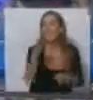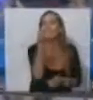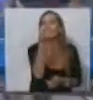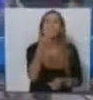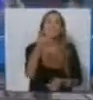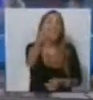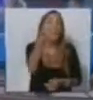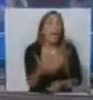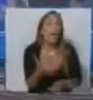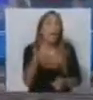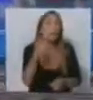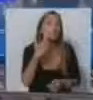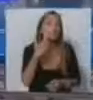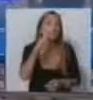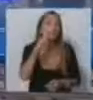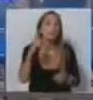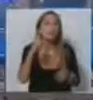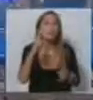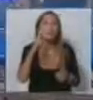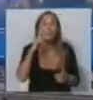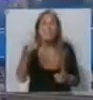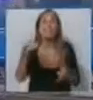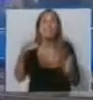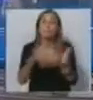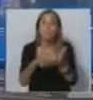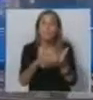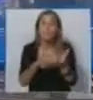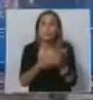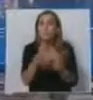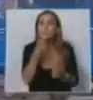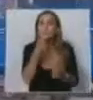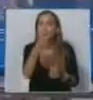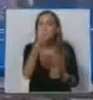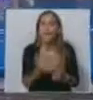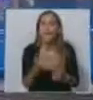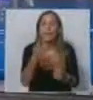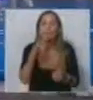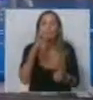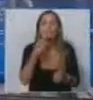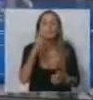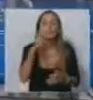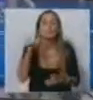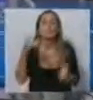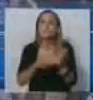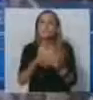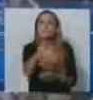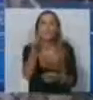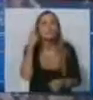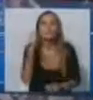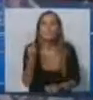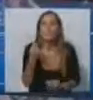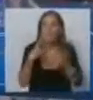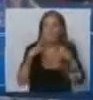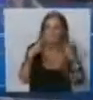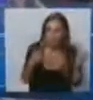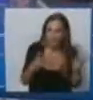sé, ¿sí? de todo, sería feliz. Te digo, me voy de viaje, compro a Ricky Martin. Con 19 mil millones te compras el viaje directamente, no. Guardo,